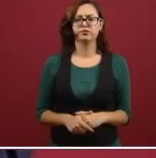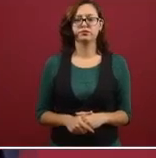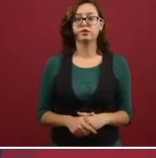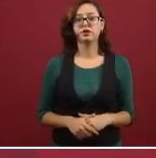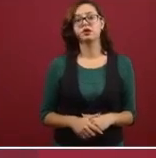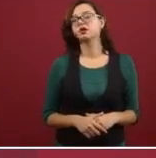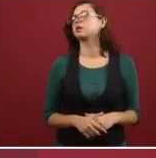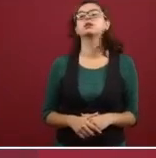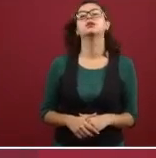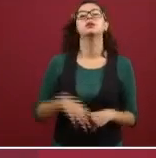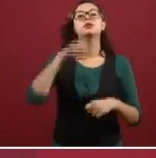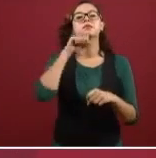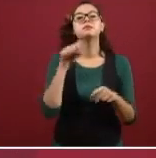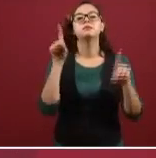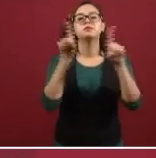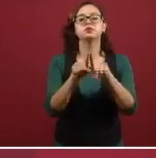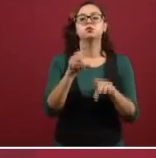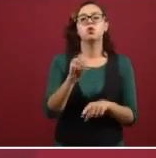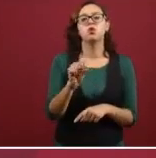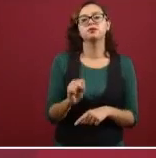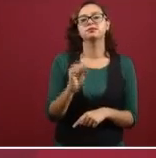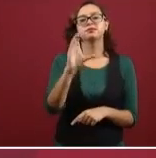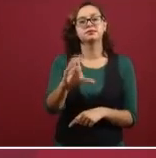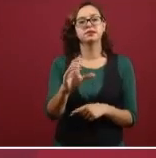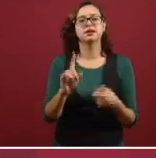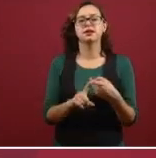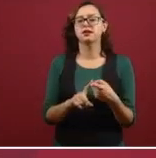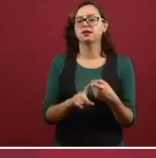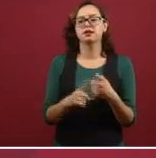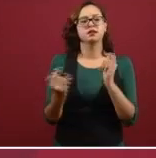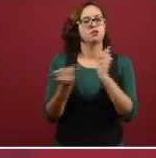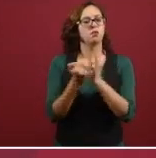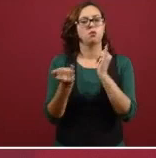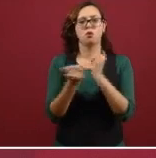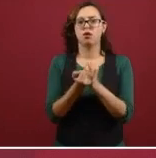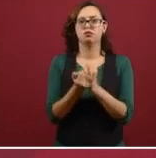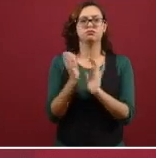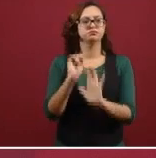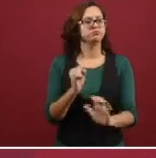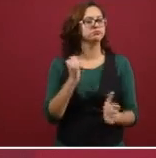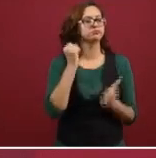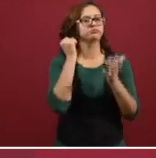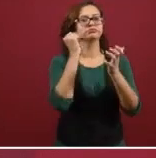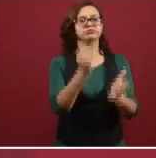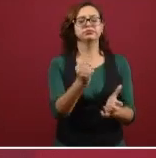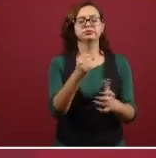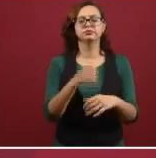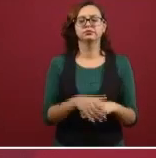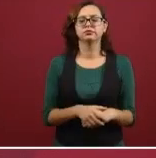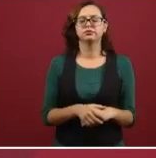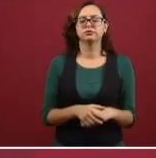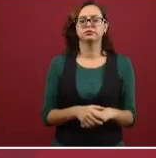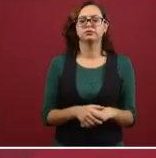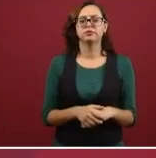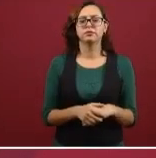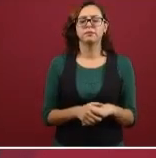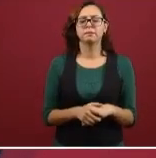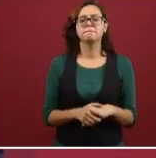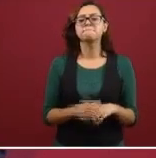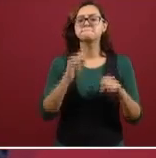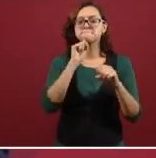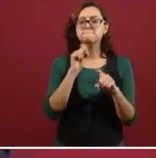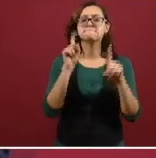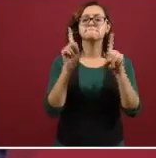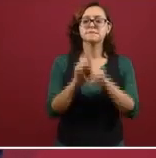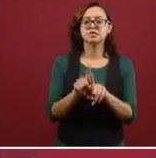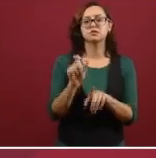organizaciones de la llamada sociedad civil que recibían fondos o